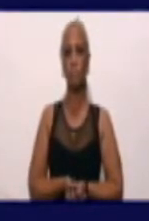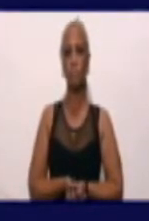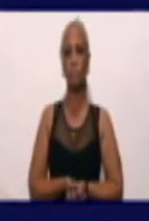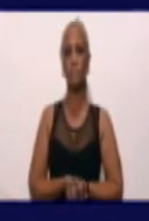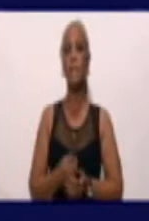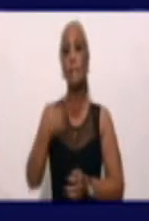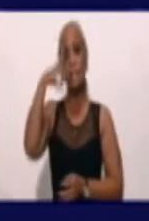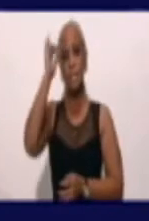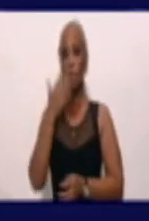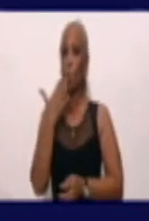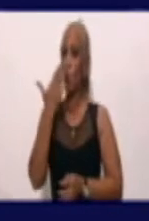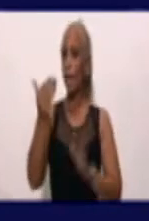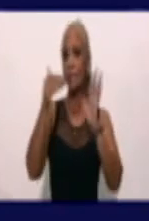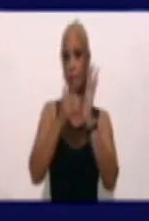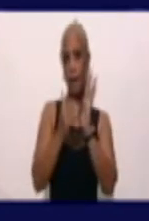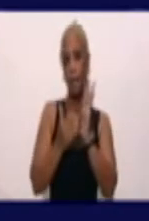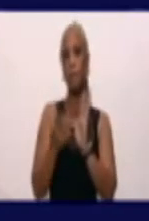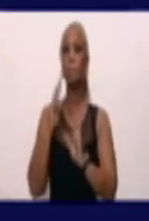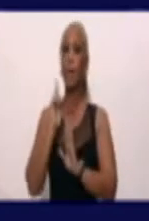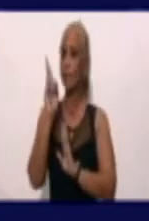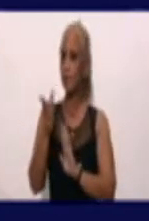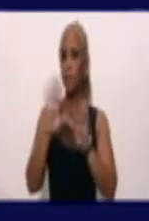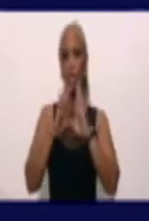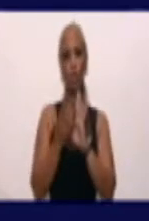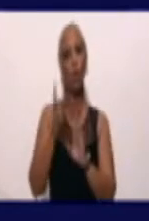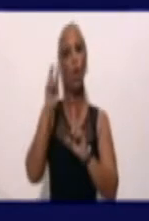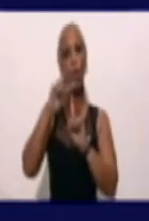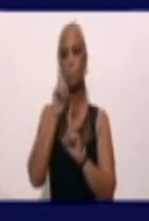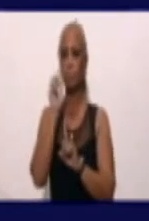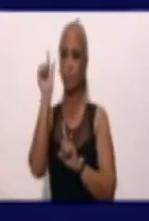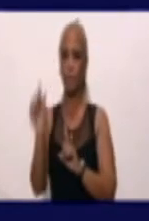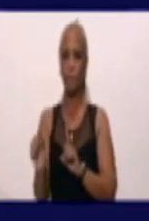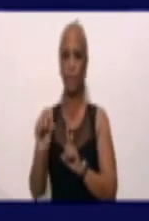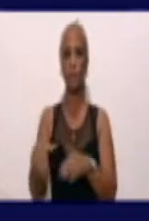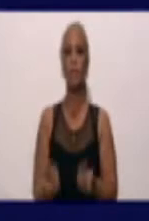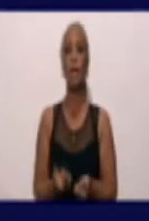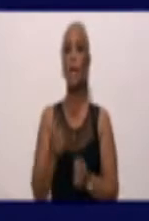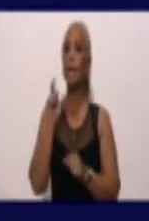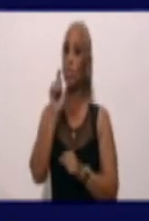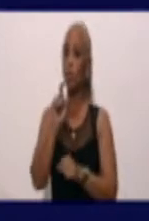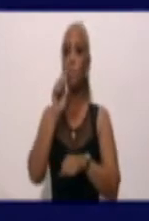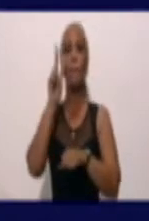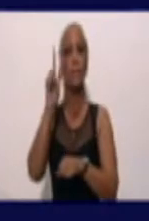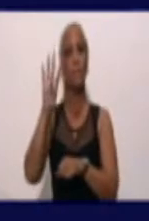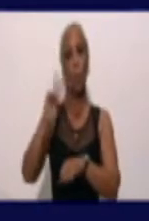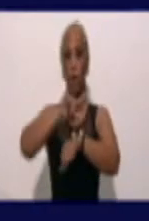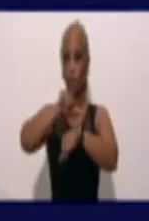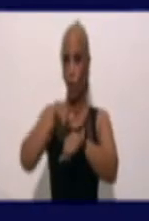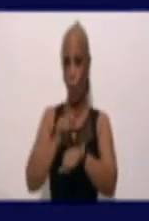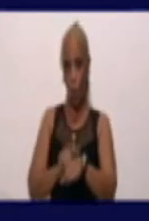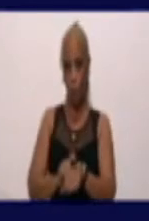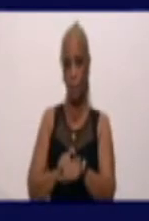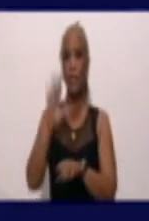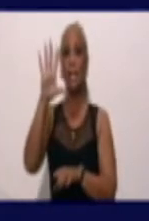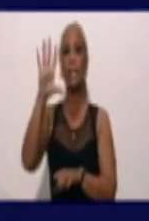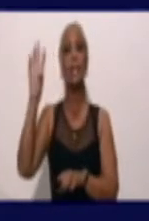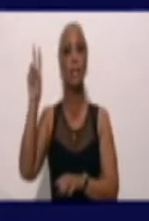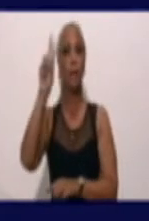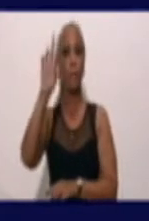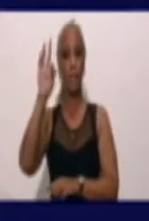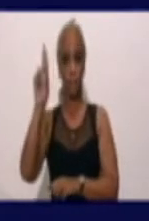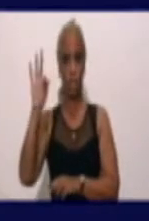Sí, buenas tardes, Yunel, para ti y para todos los televidentes. Sí, en las últimas 24 horas, de las 528